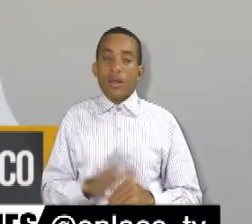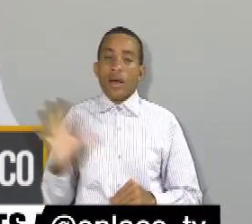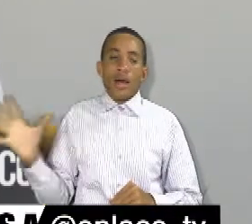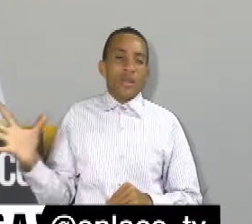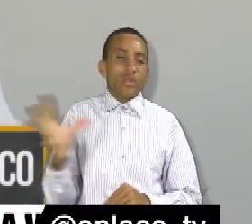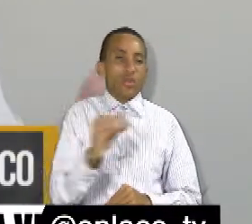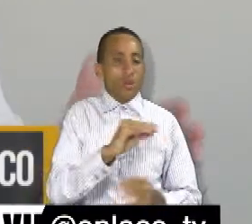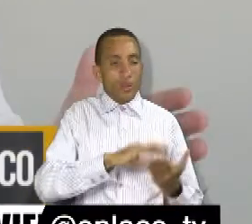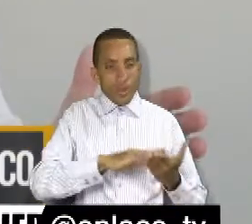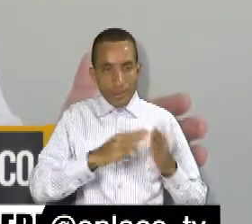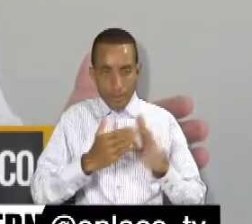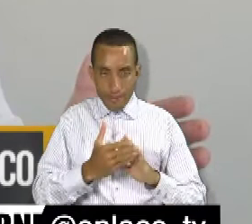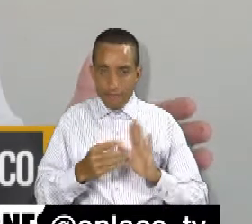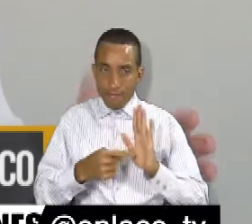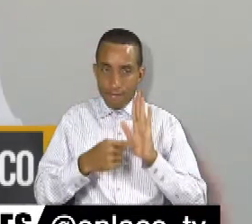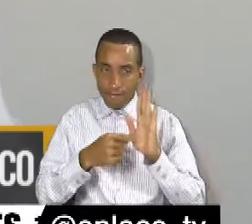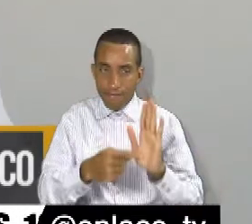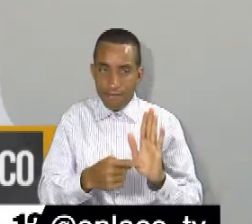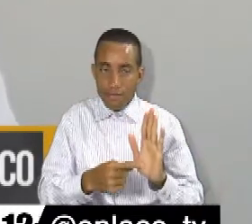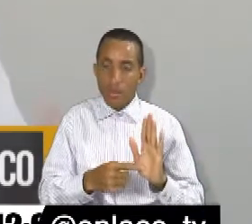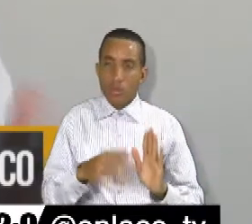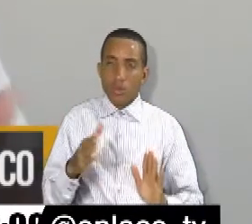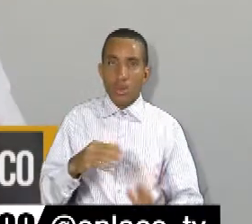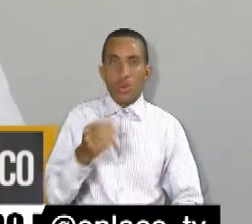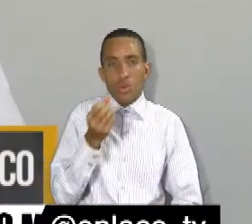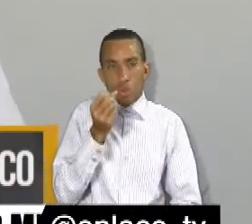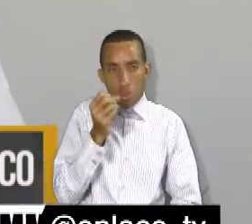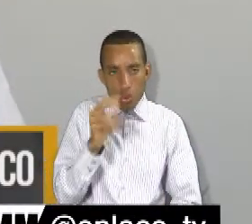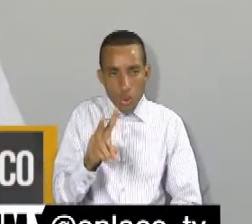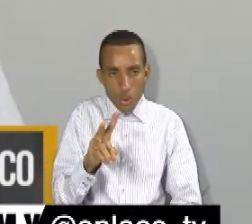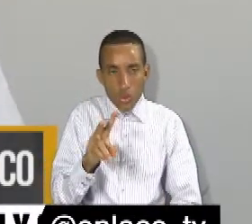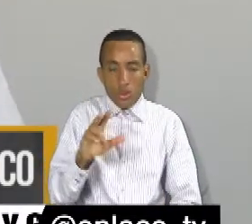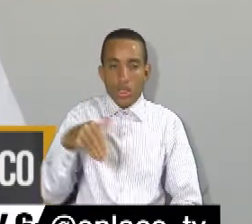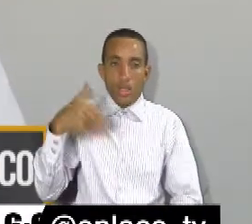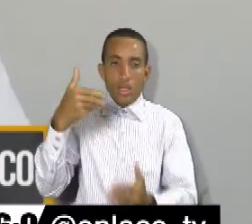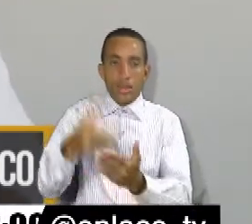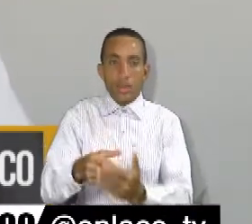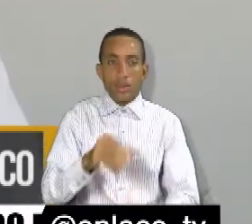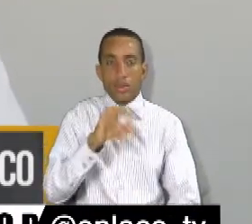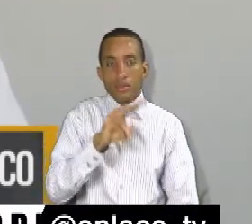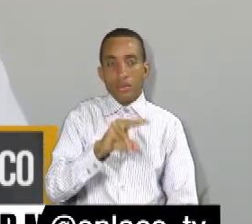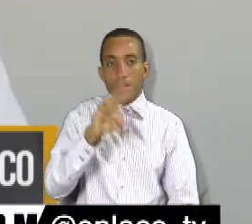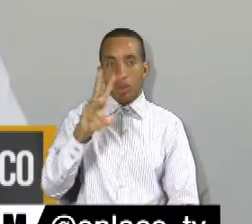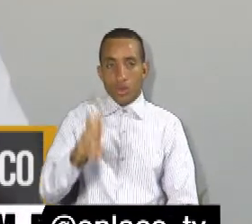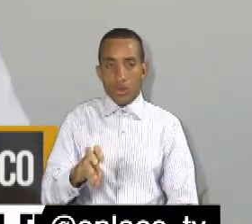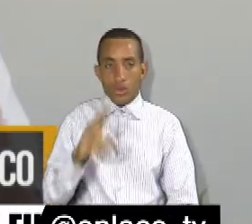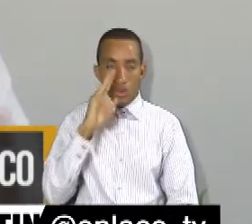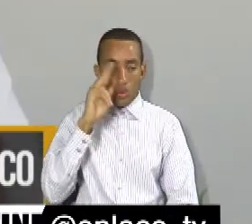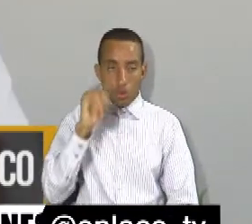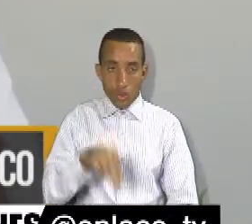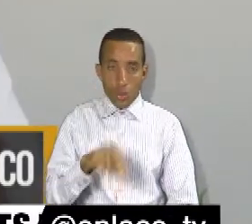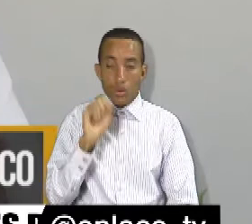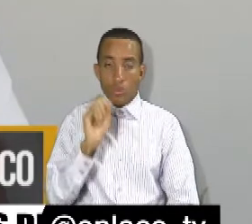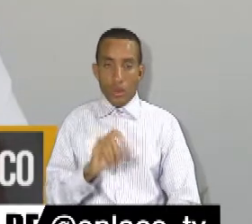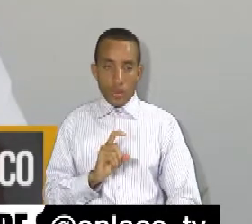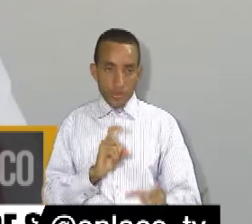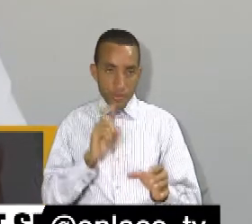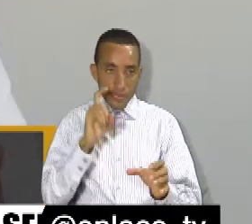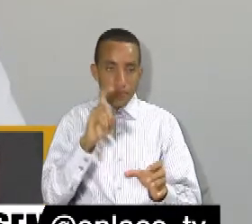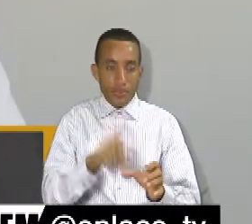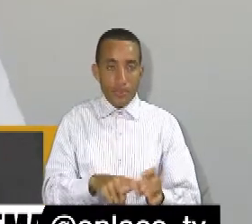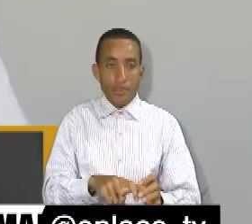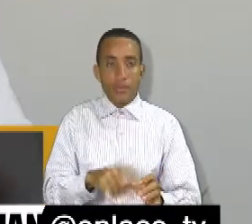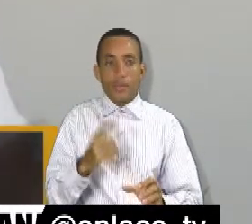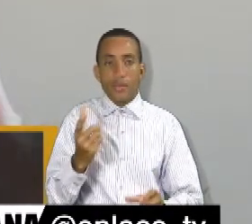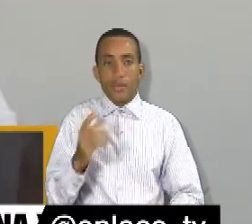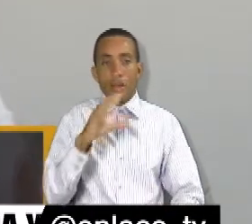Barranca Bermeja que entre estos días 12 y 28 de junio podrán inscribirse en nuestra caja de compensación